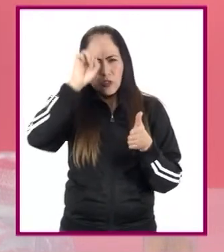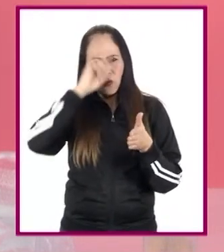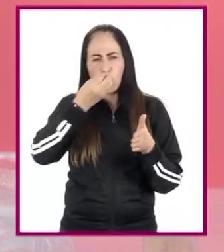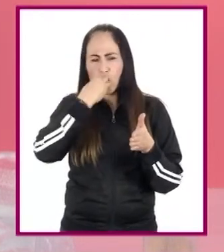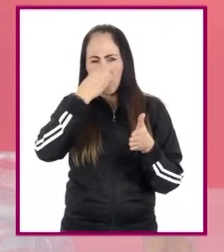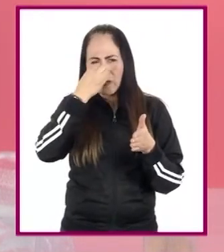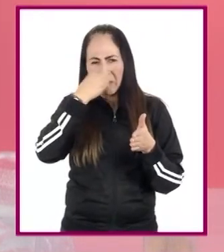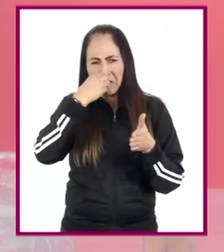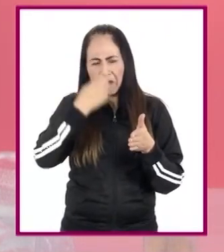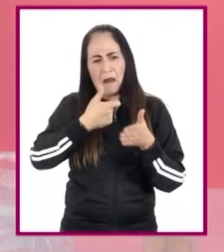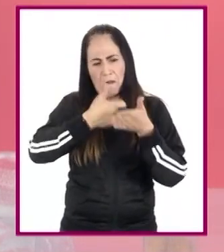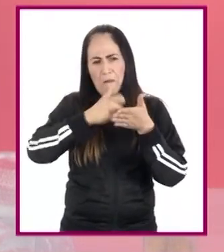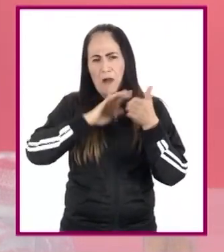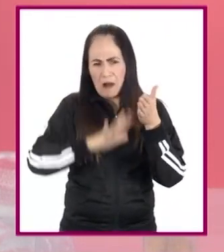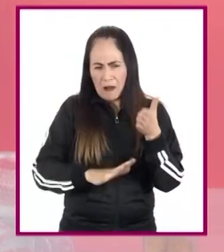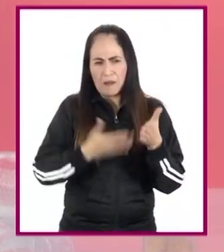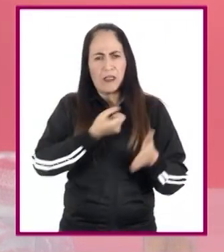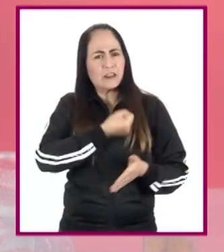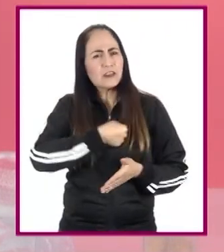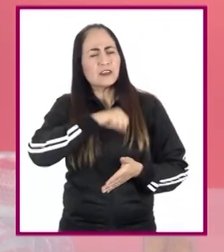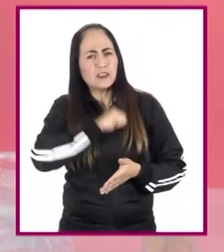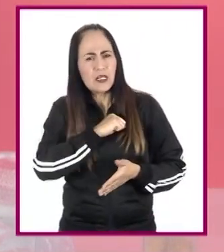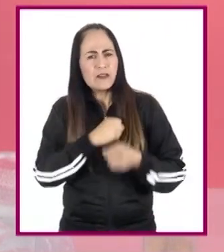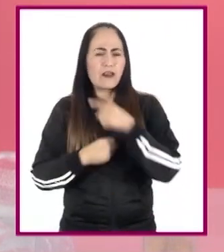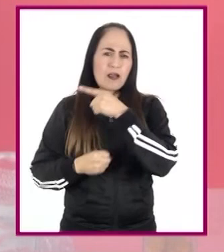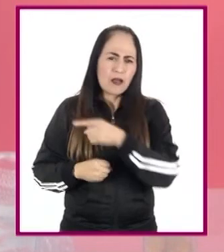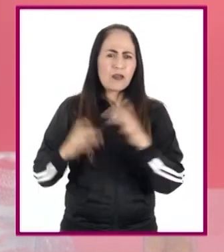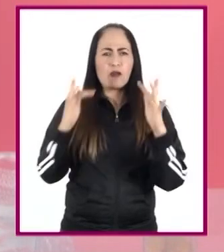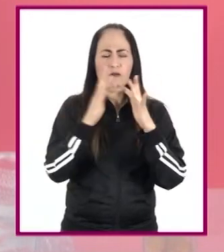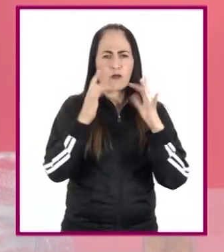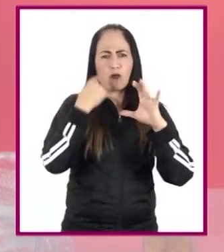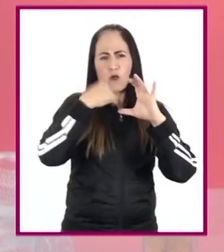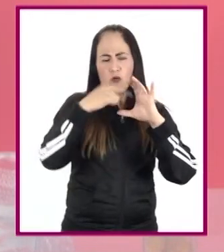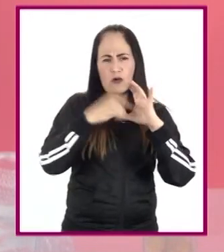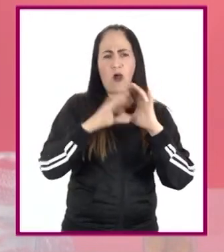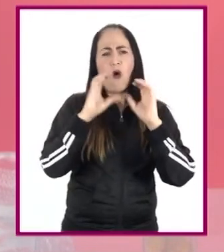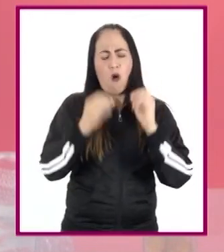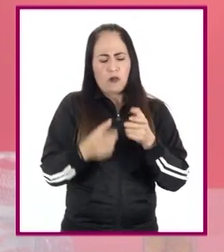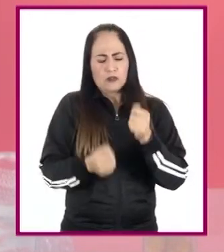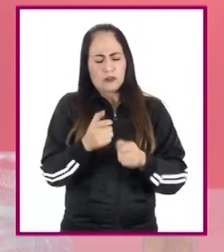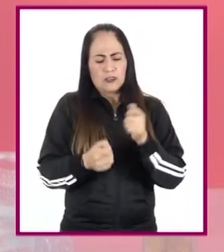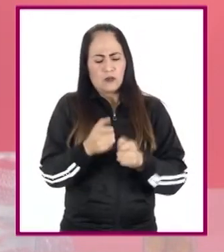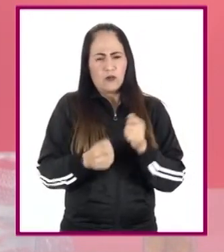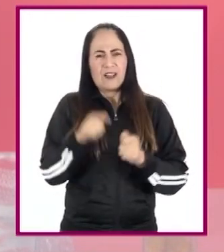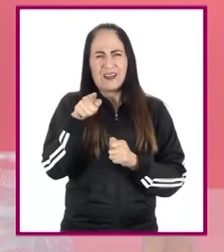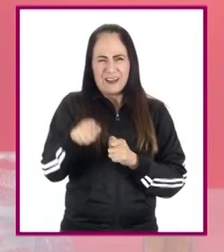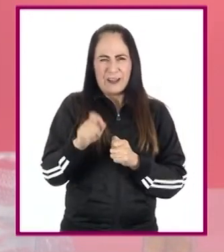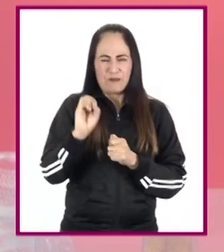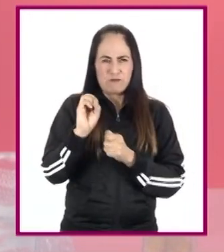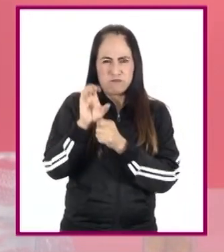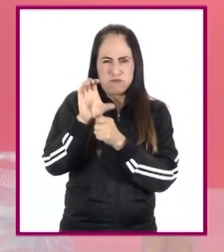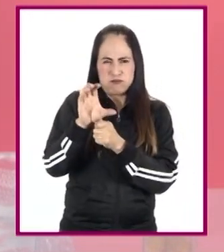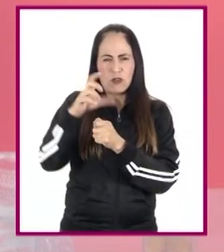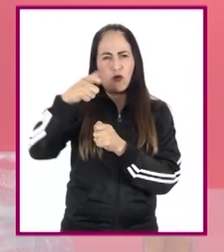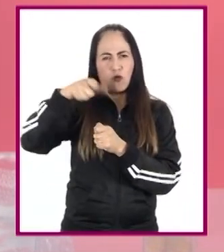y económicas en la siguiente dirección electrónica, o utilicen su teléfono móvil para abrir el código QR.